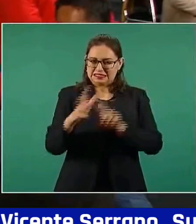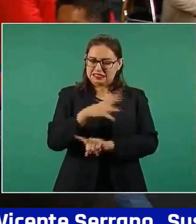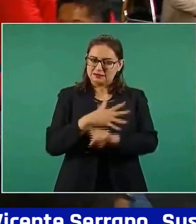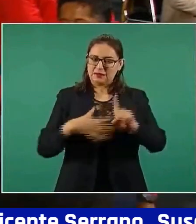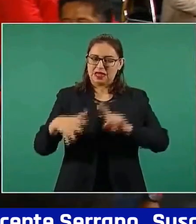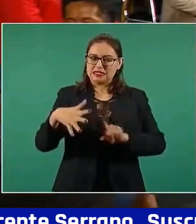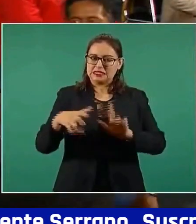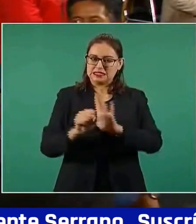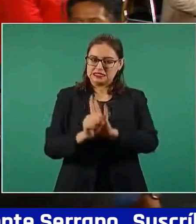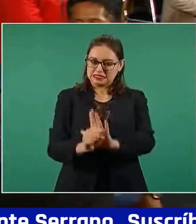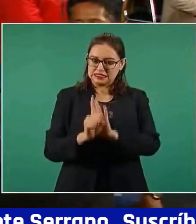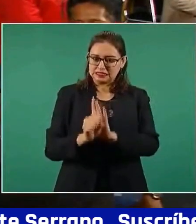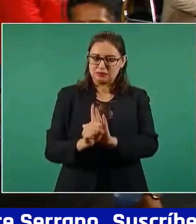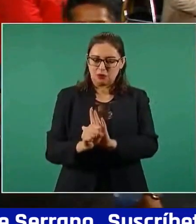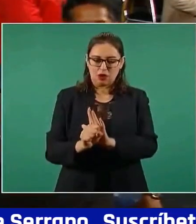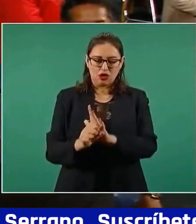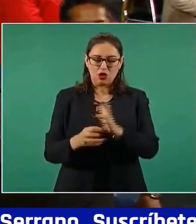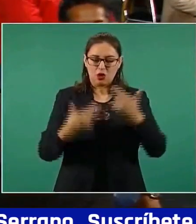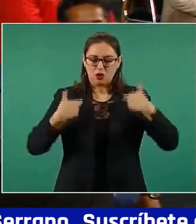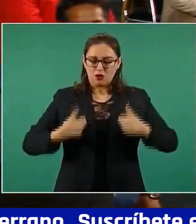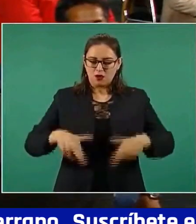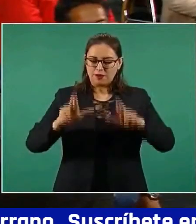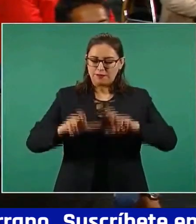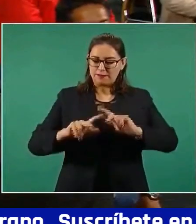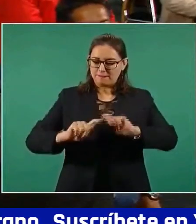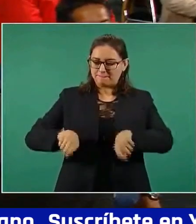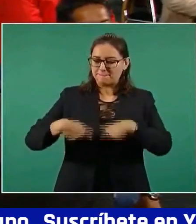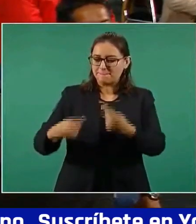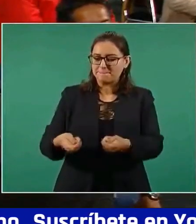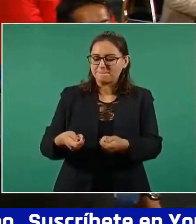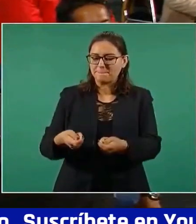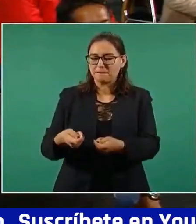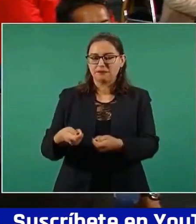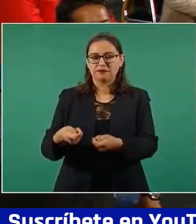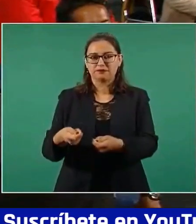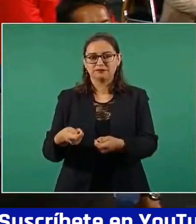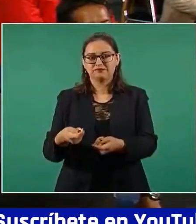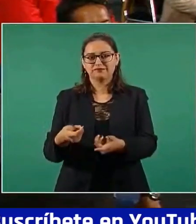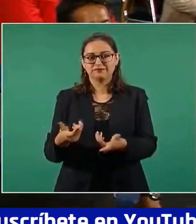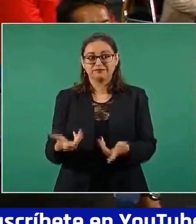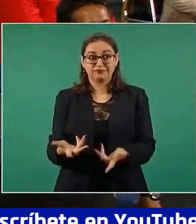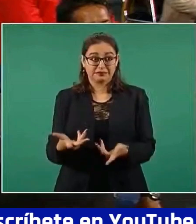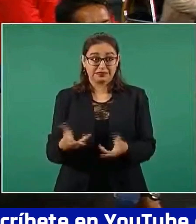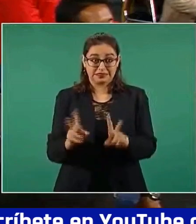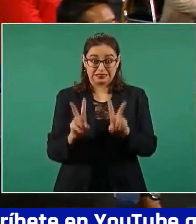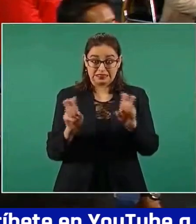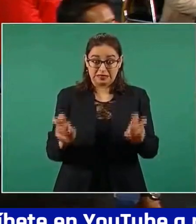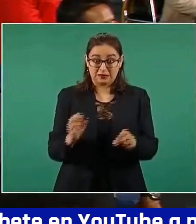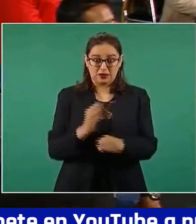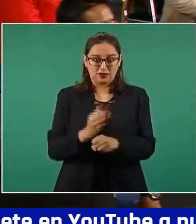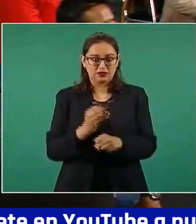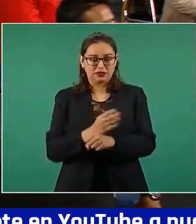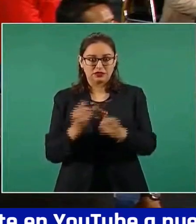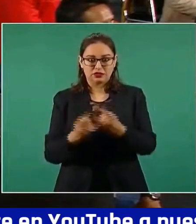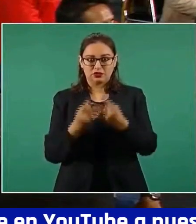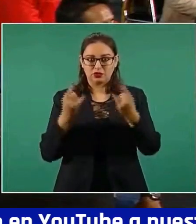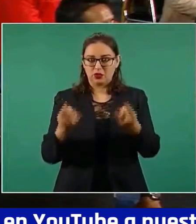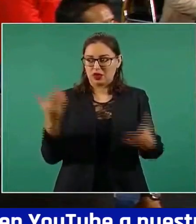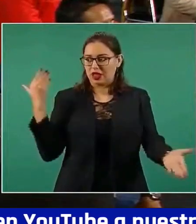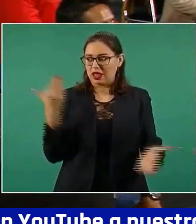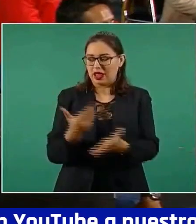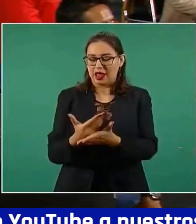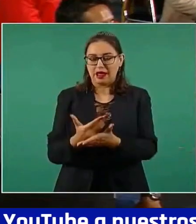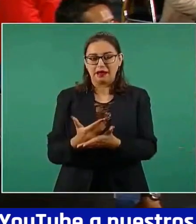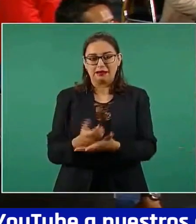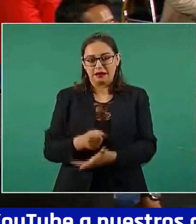un nombramiento burocrático más, sino que incluso en este marco de este momento, en la propia Ciudad de